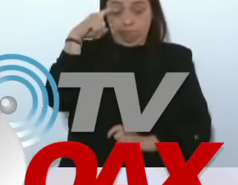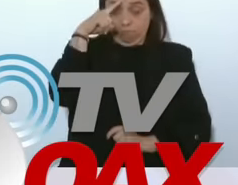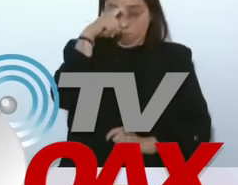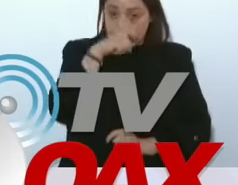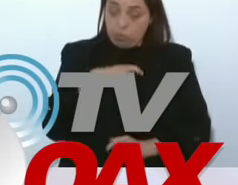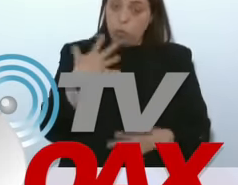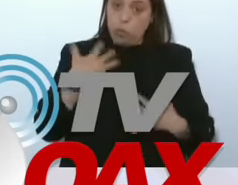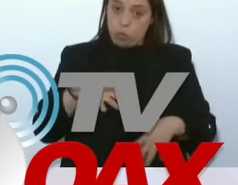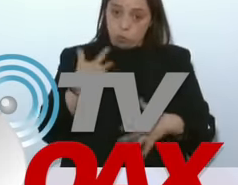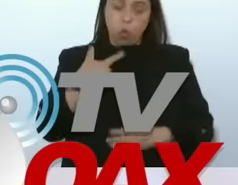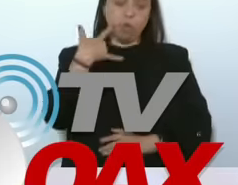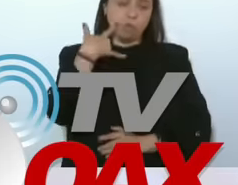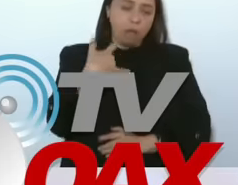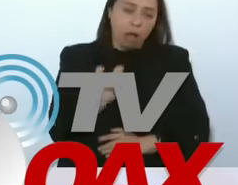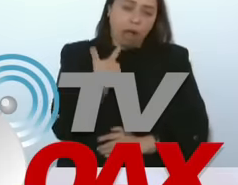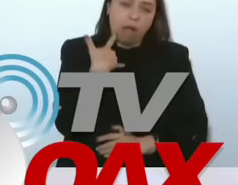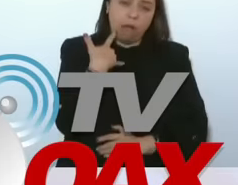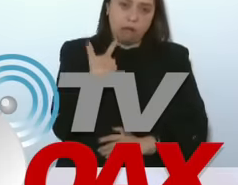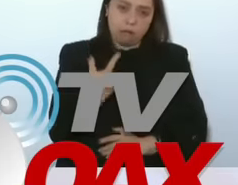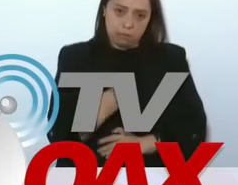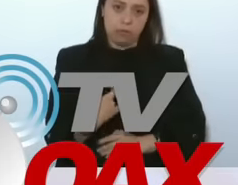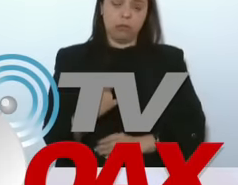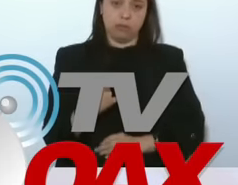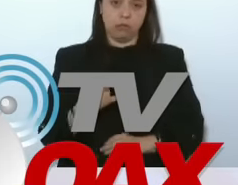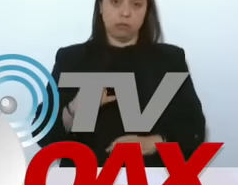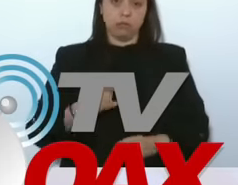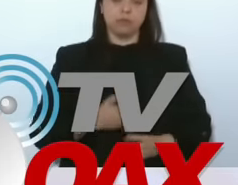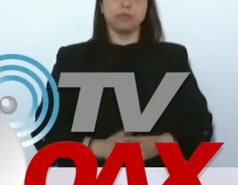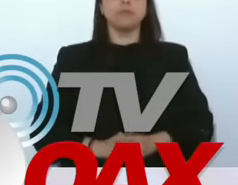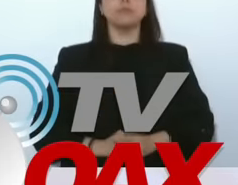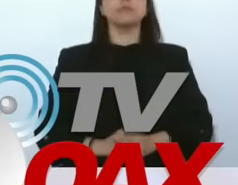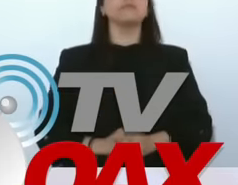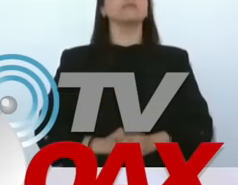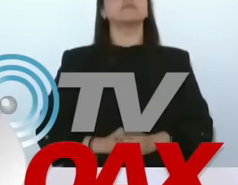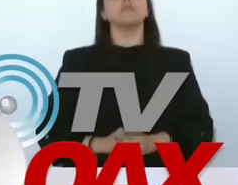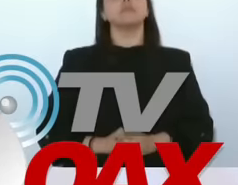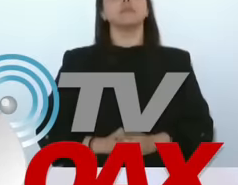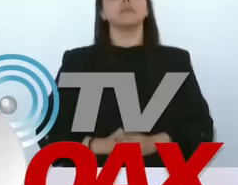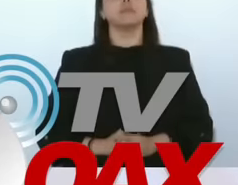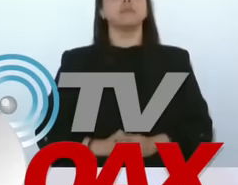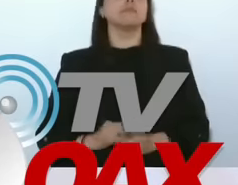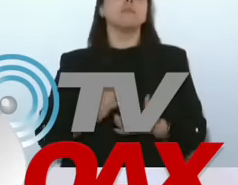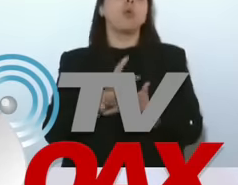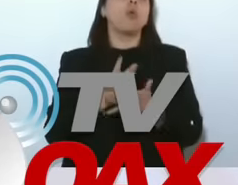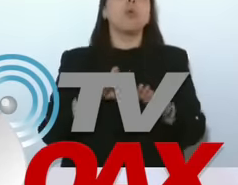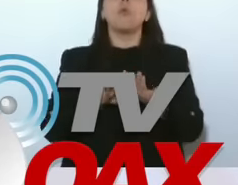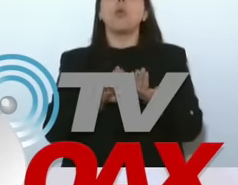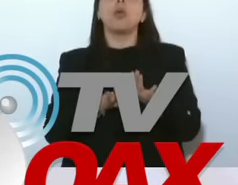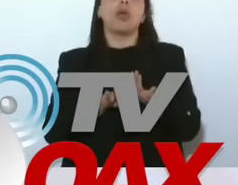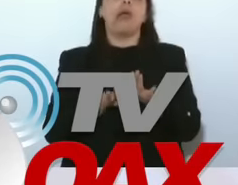no solo es por cuestiones de recursos.